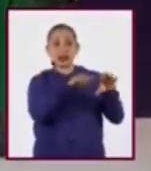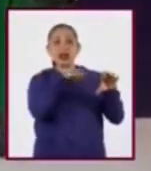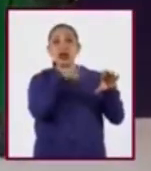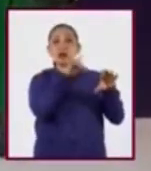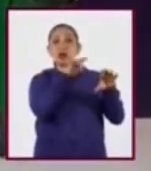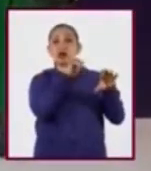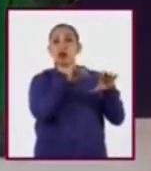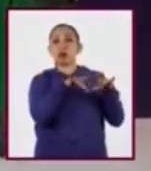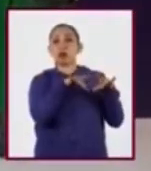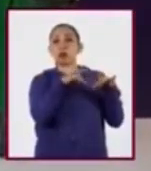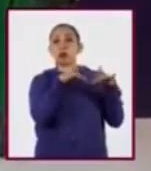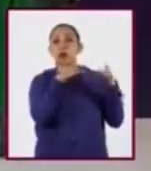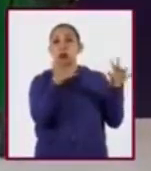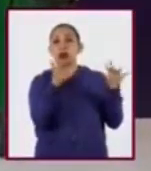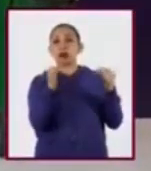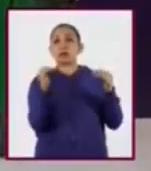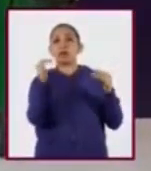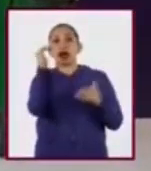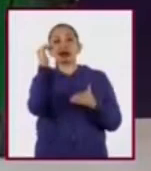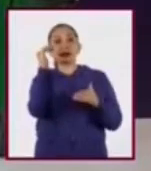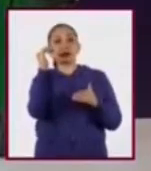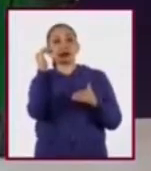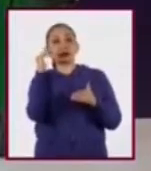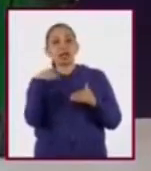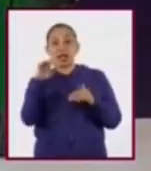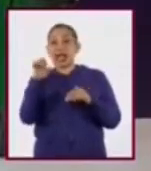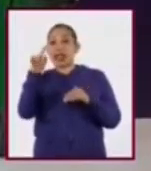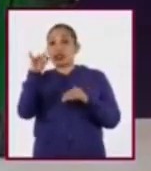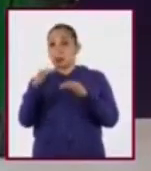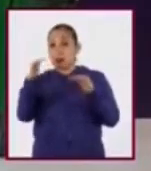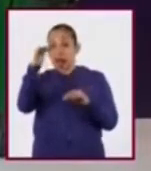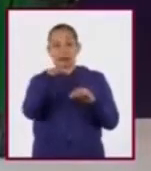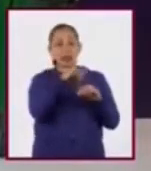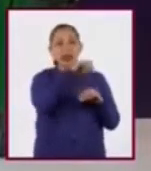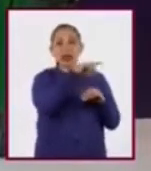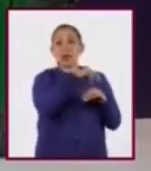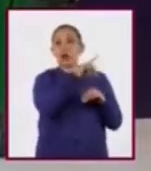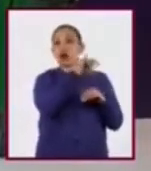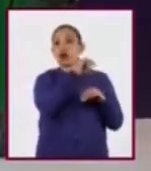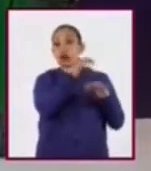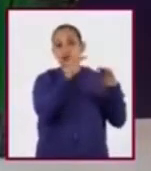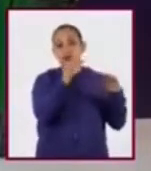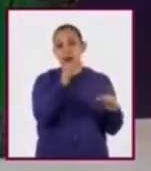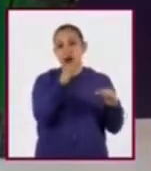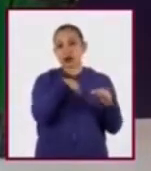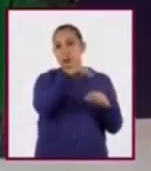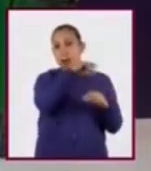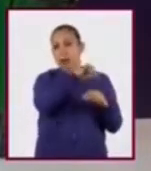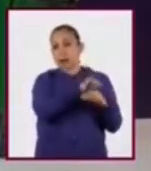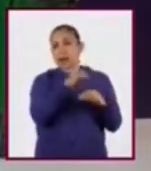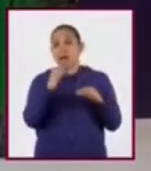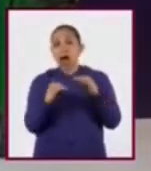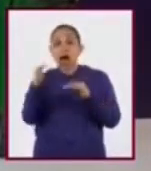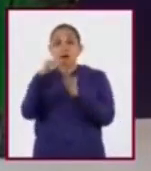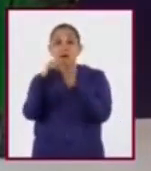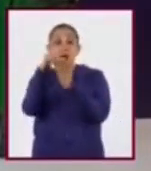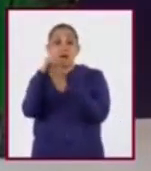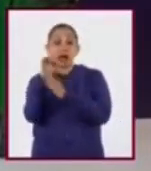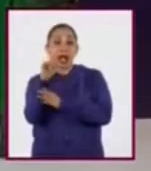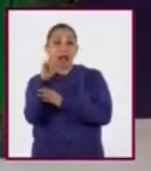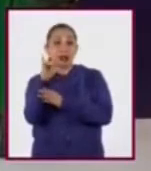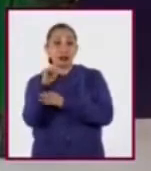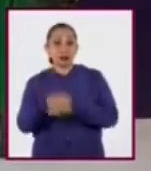es ligeramente superior a la masa de los protones y alrededor de 2000 veces mayor que la masa de los